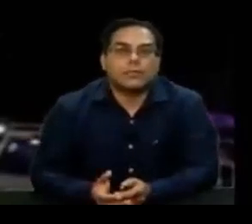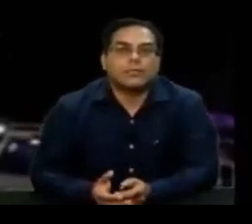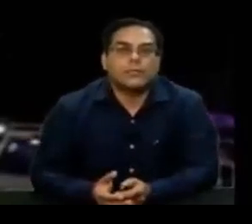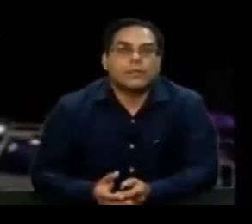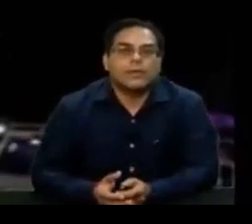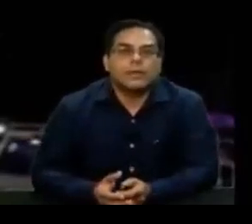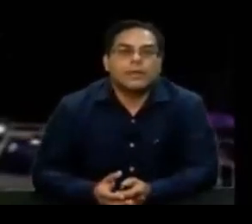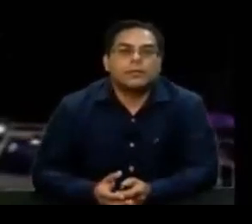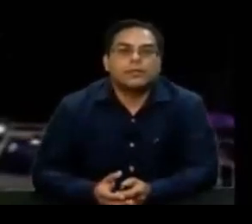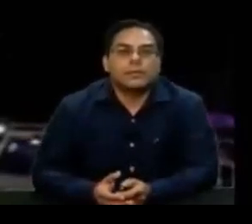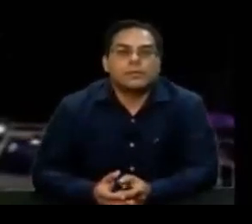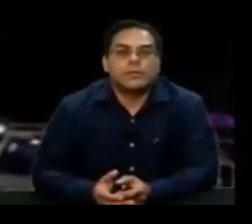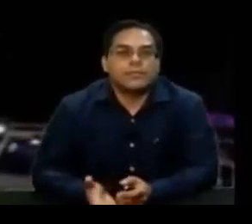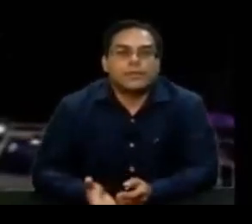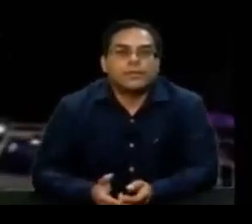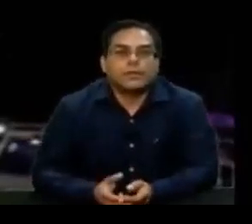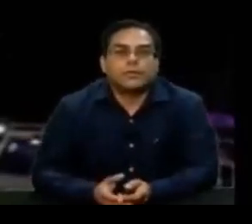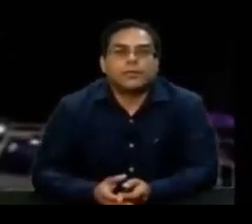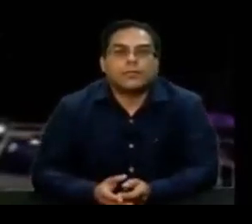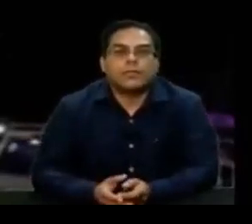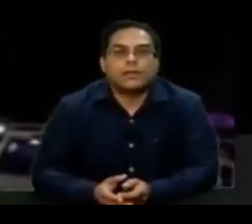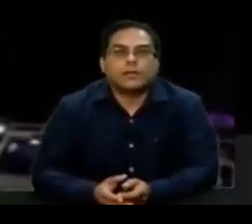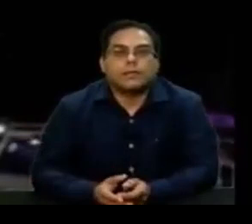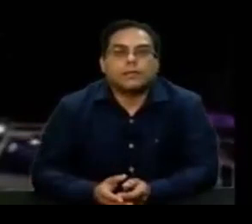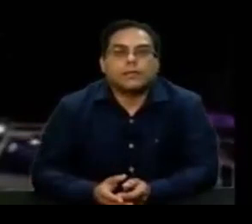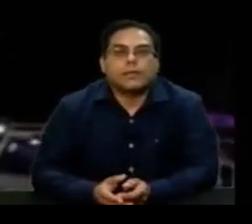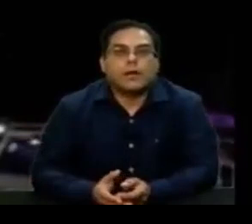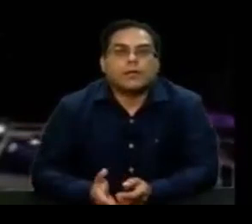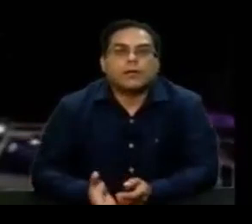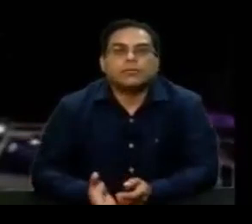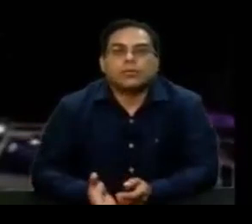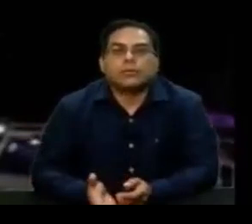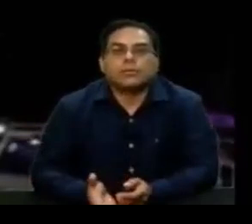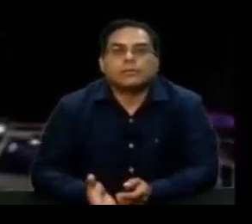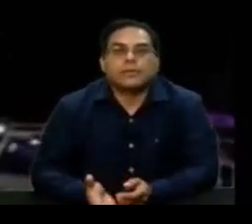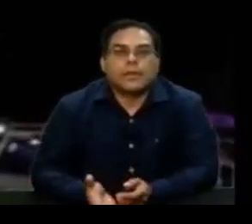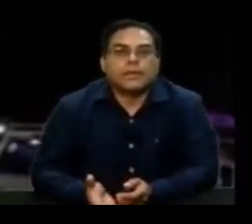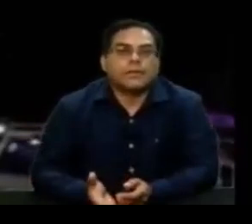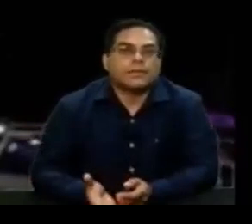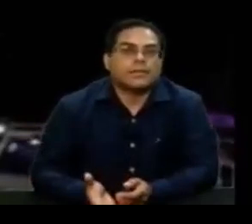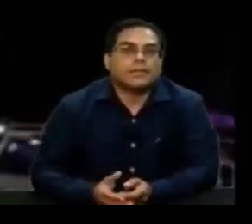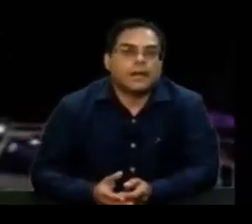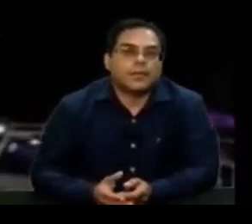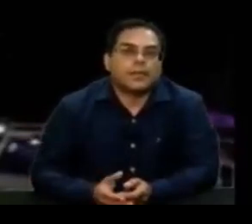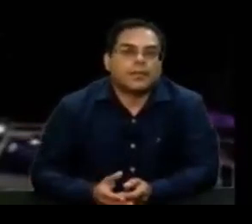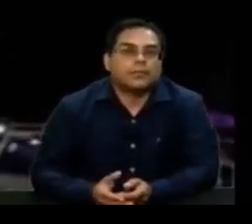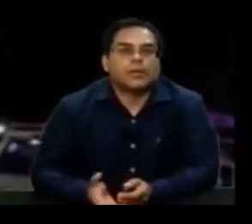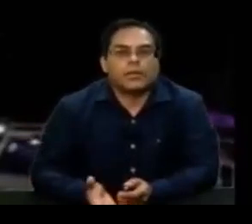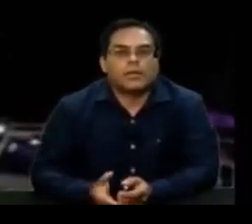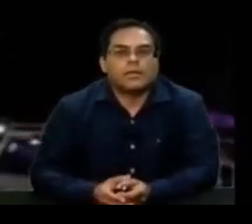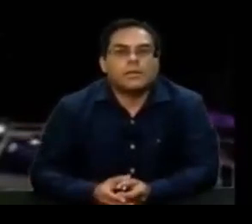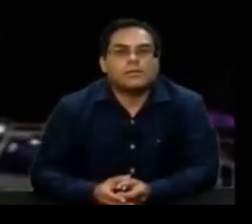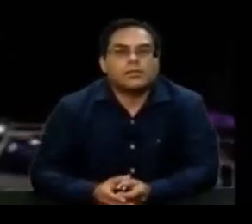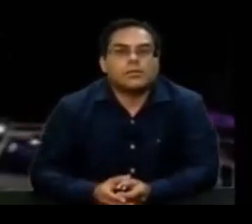¿no? Entonces, pedir una tomografía, aunque la oclusión esté bien, el paciente tenga buena apertura y no